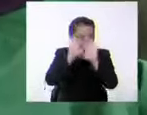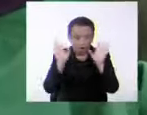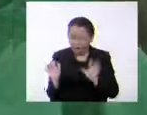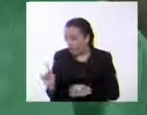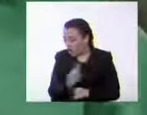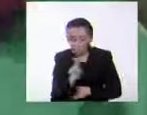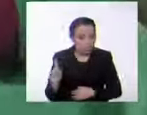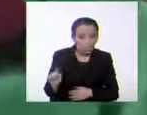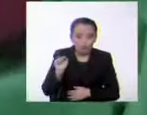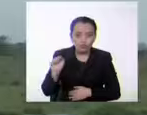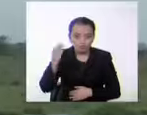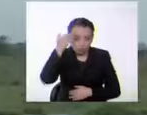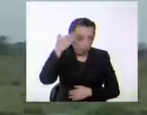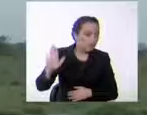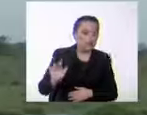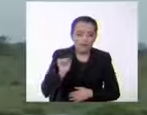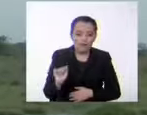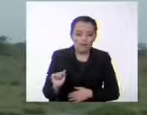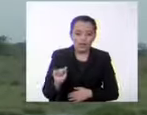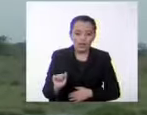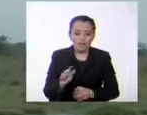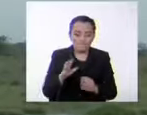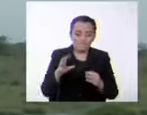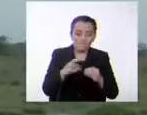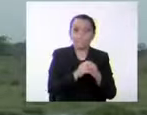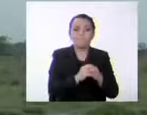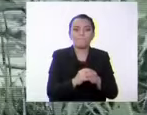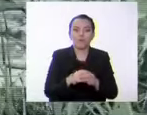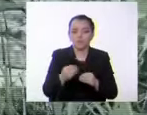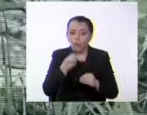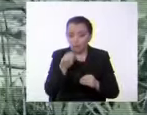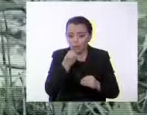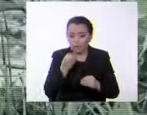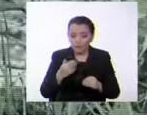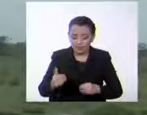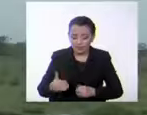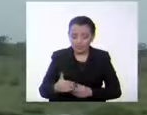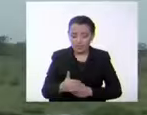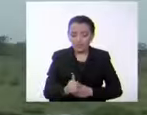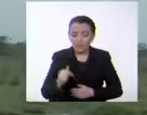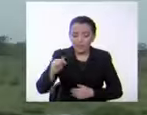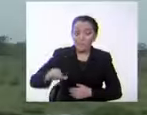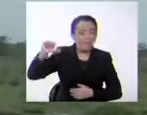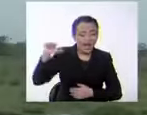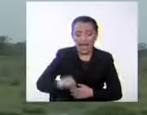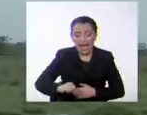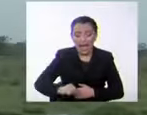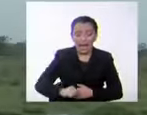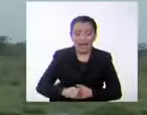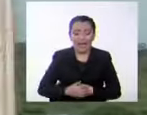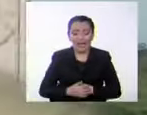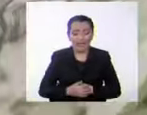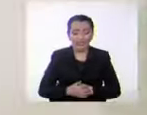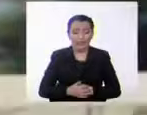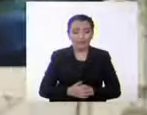pequeña inexperta! ¡Esa rana se comió a mi pececito! ¡Rana mala!